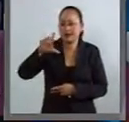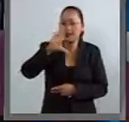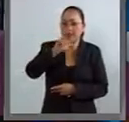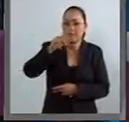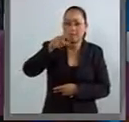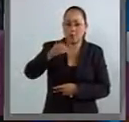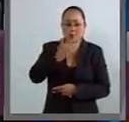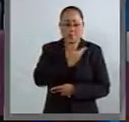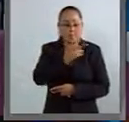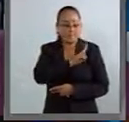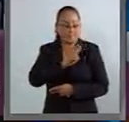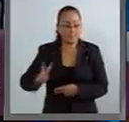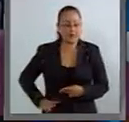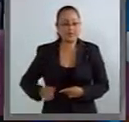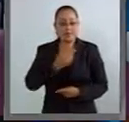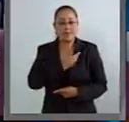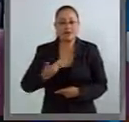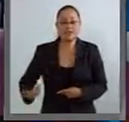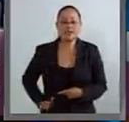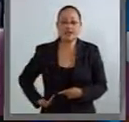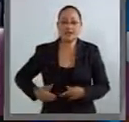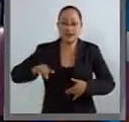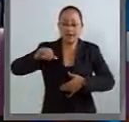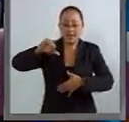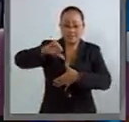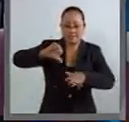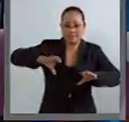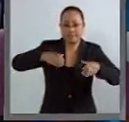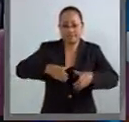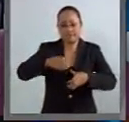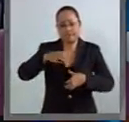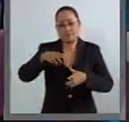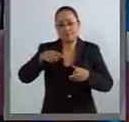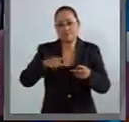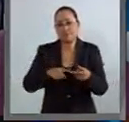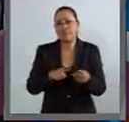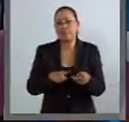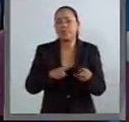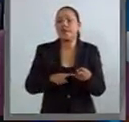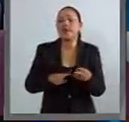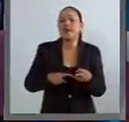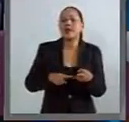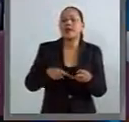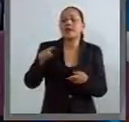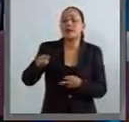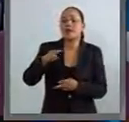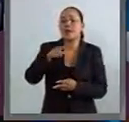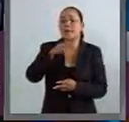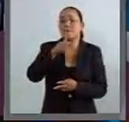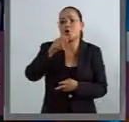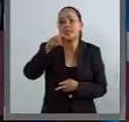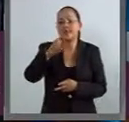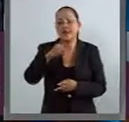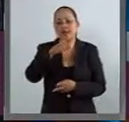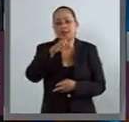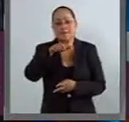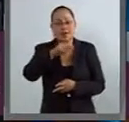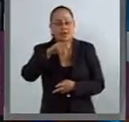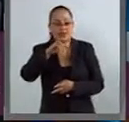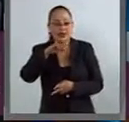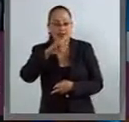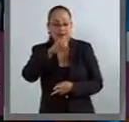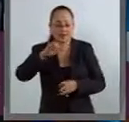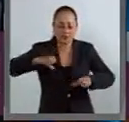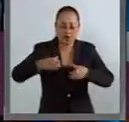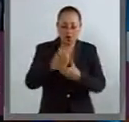del Parlatino México, y el director Kembrin Puente Martínez, quien es coordinador del Centro de